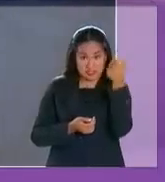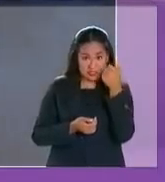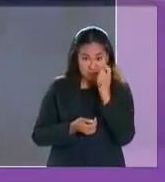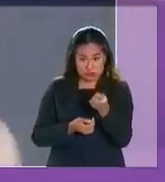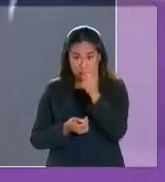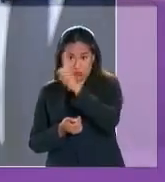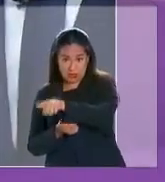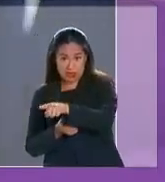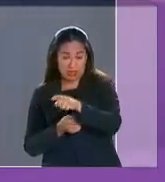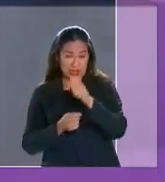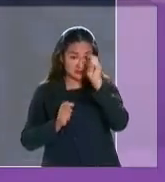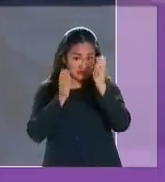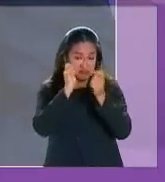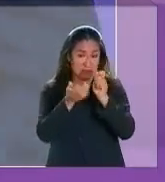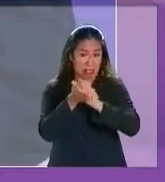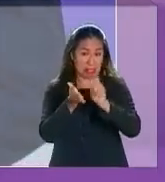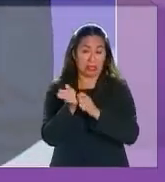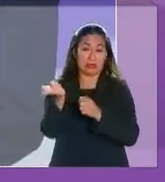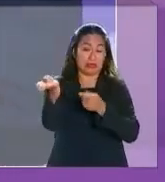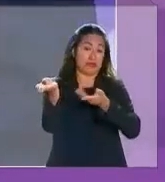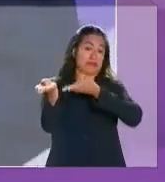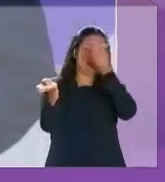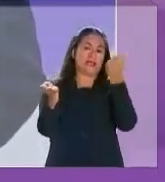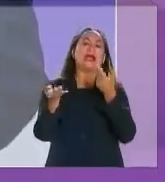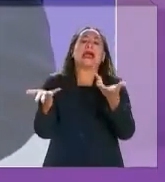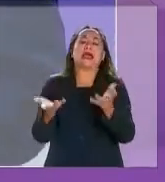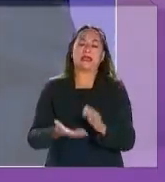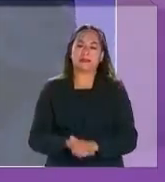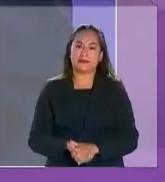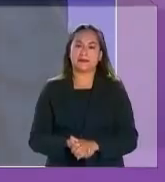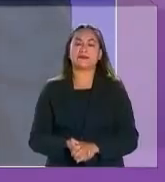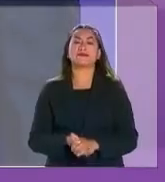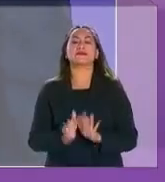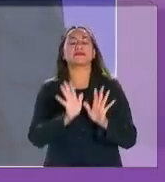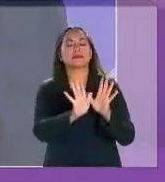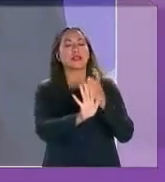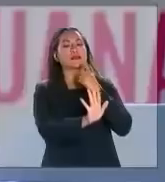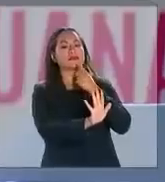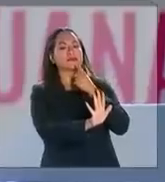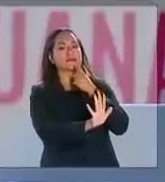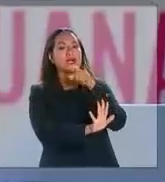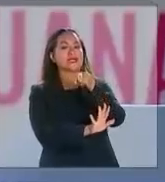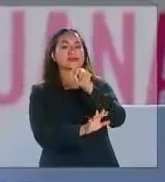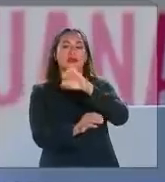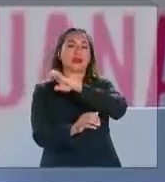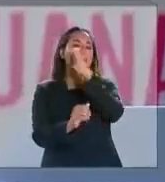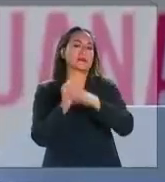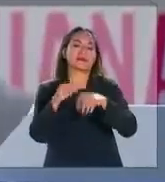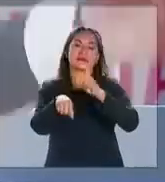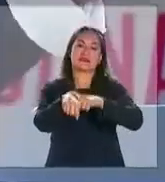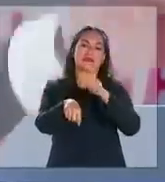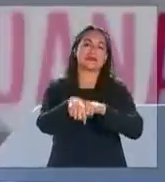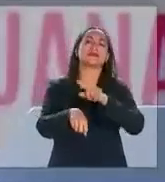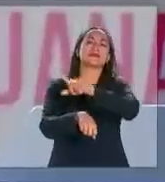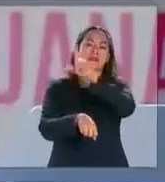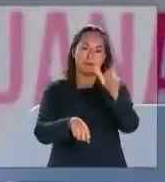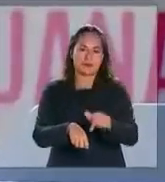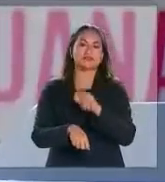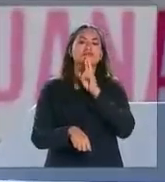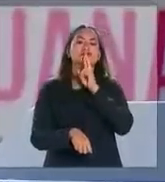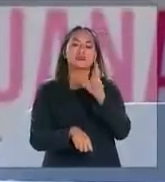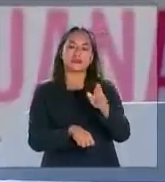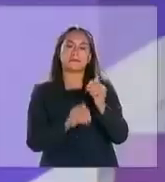discute este candidato candidato lópez obrador se le ha agotado su tiempo perdón en este bloque ya tendrá oportunidad de contestar más